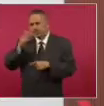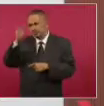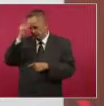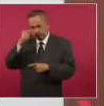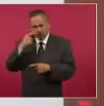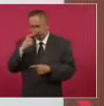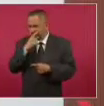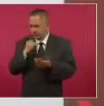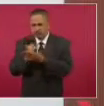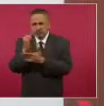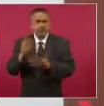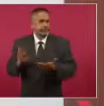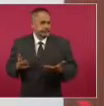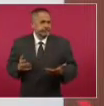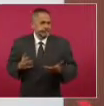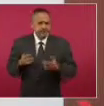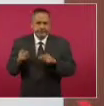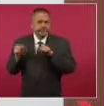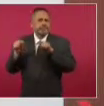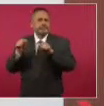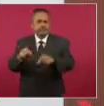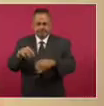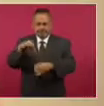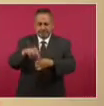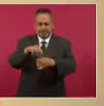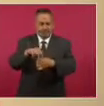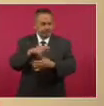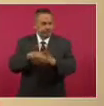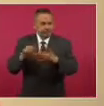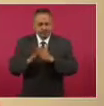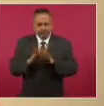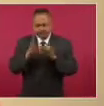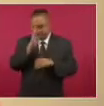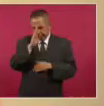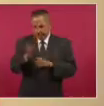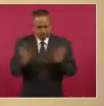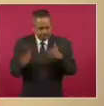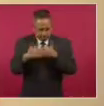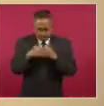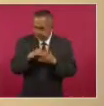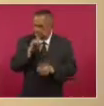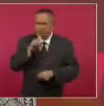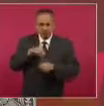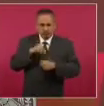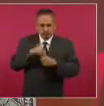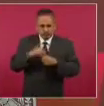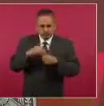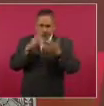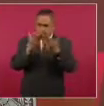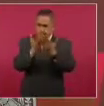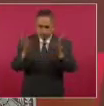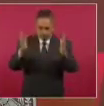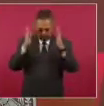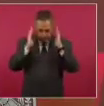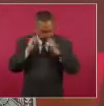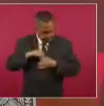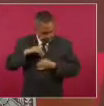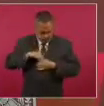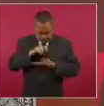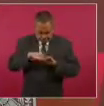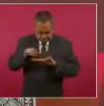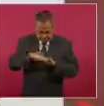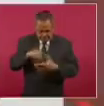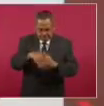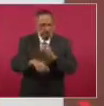han acudido a ejercer su voto directo, secreto, para poder elegir a sus